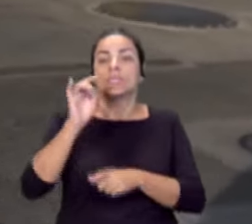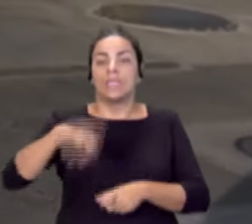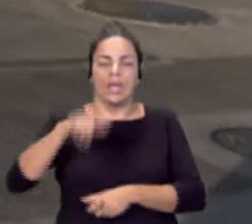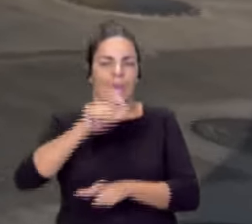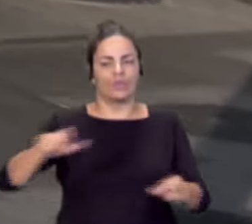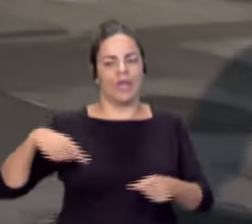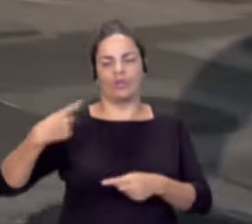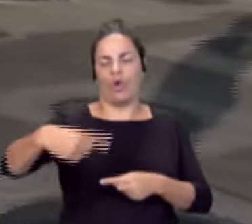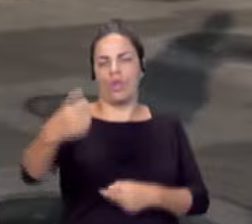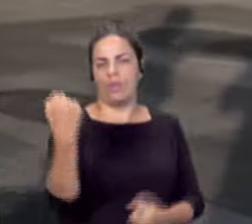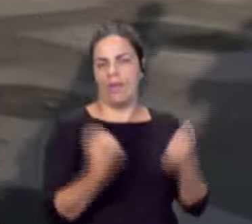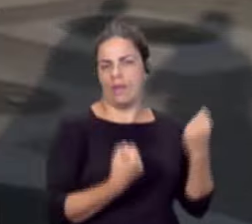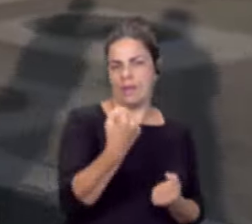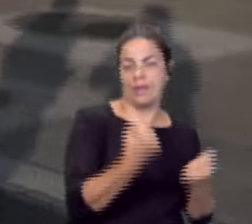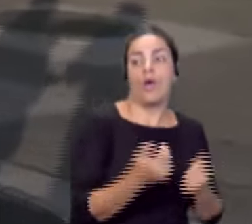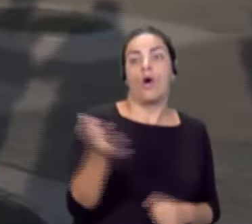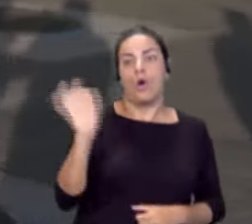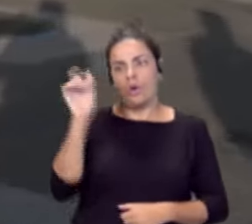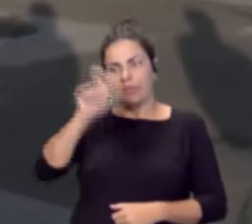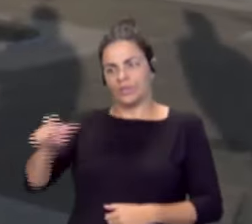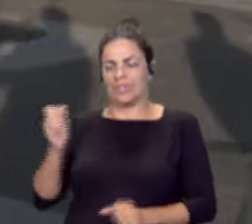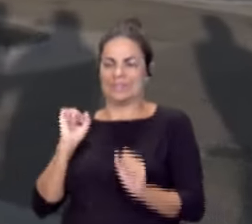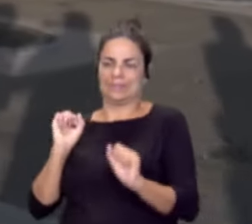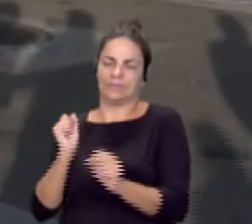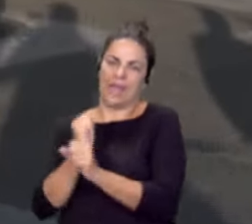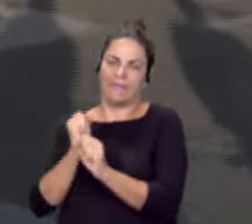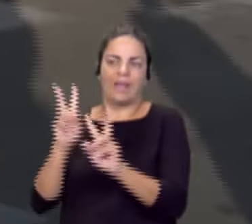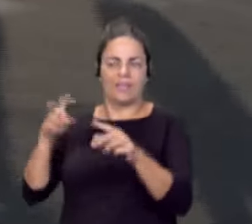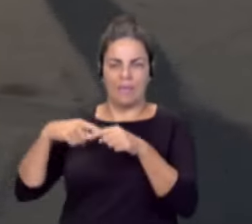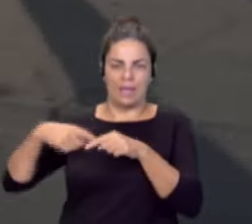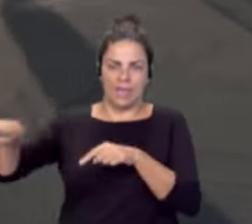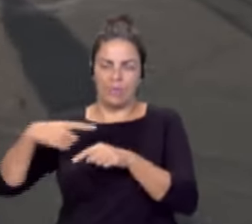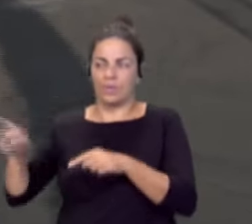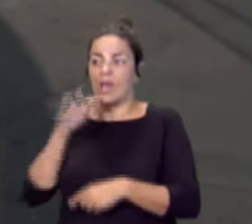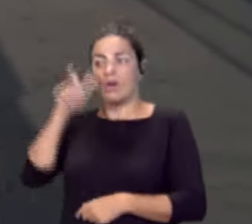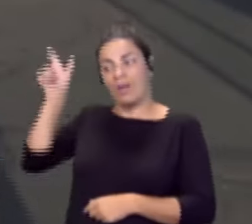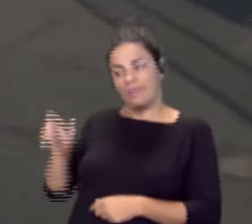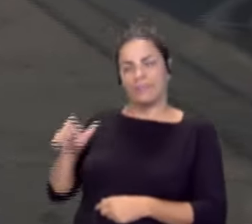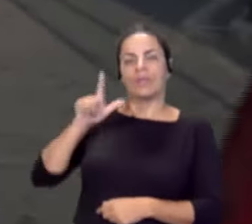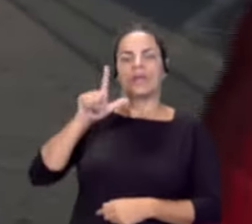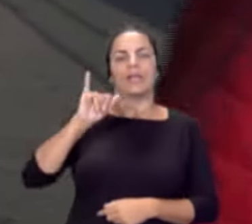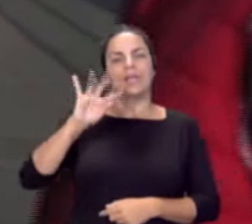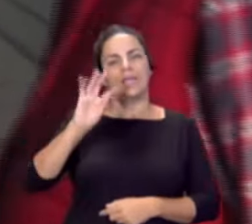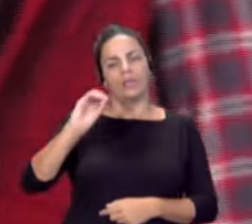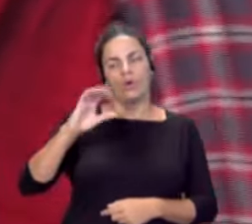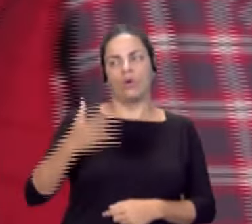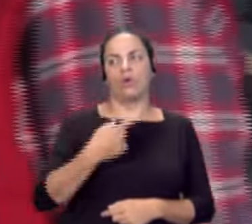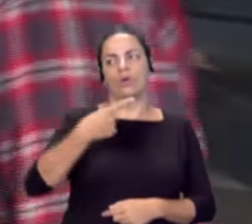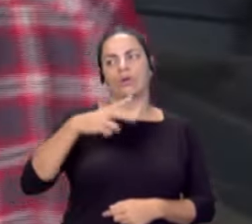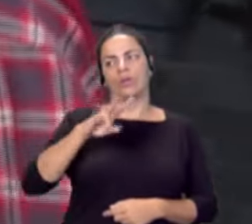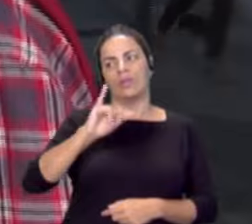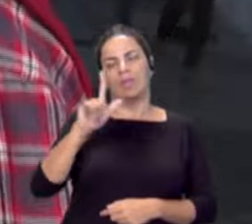quienes se dedican precisamente al transporte. Estamos en este momento con Lito Guillén, el expresidente de la cooperativa del taxi de aquí